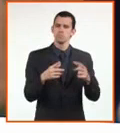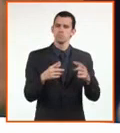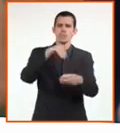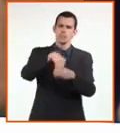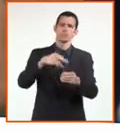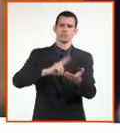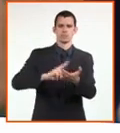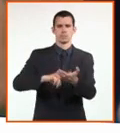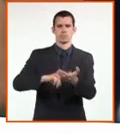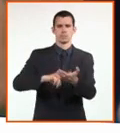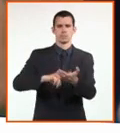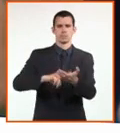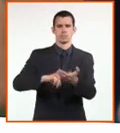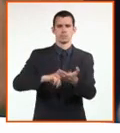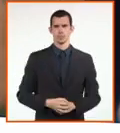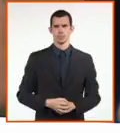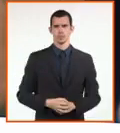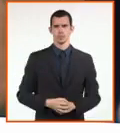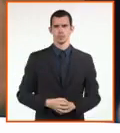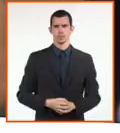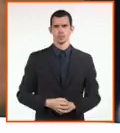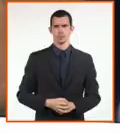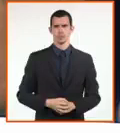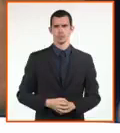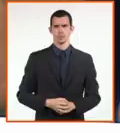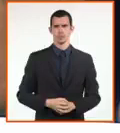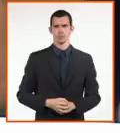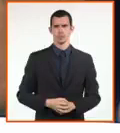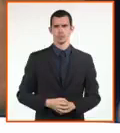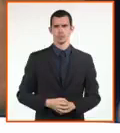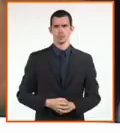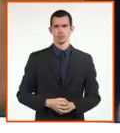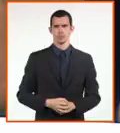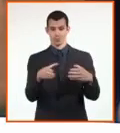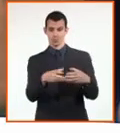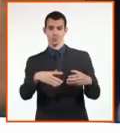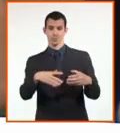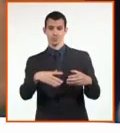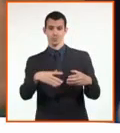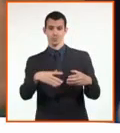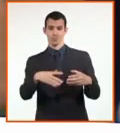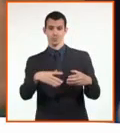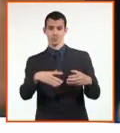allí la brigada se convirtió en ese eslogan de revolucionar,